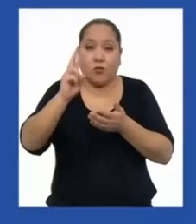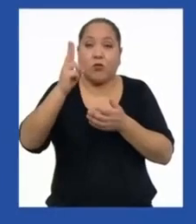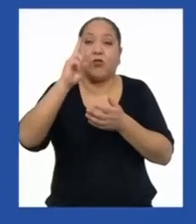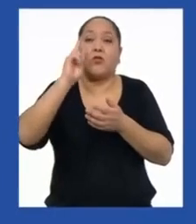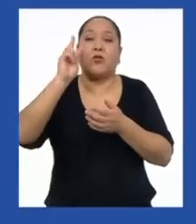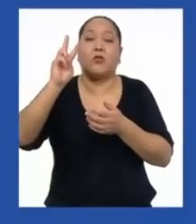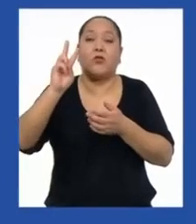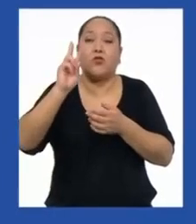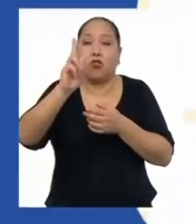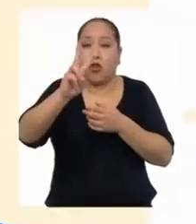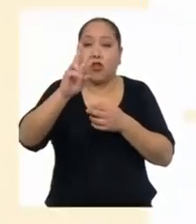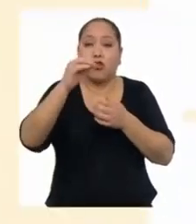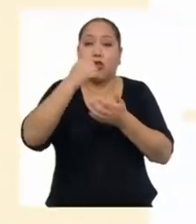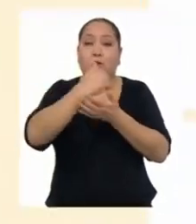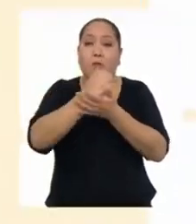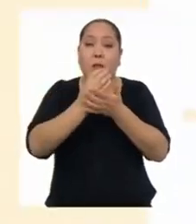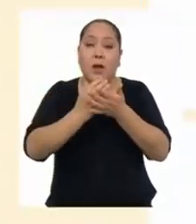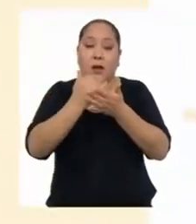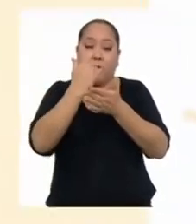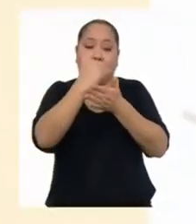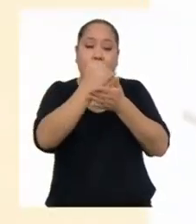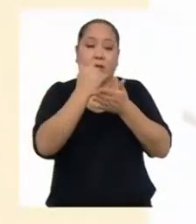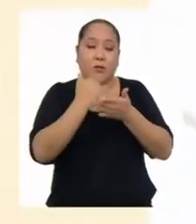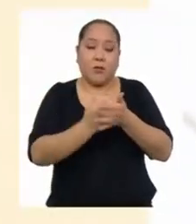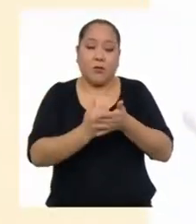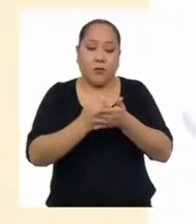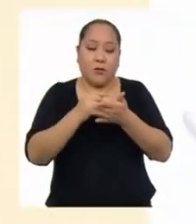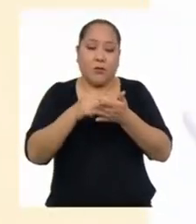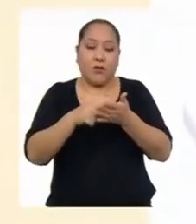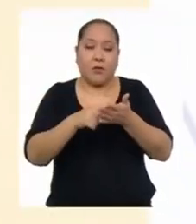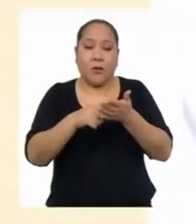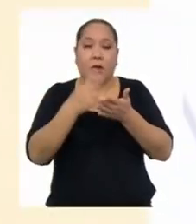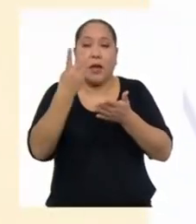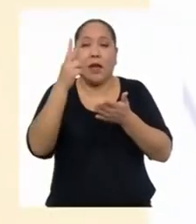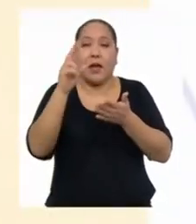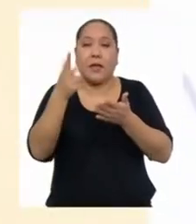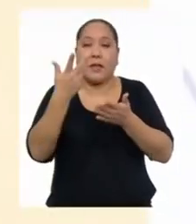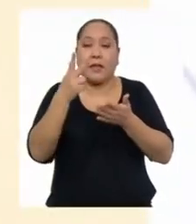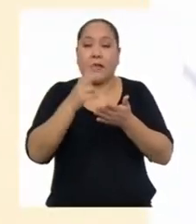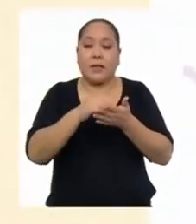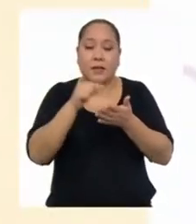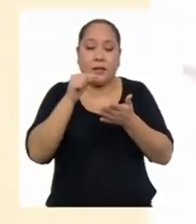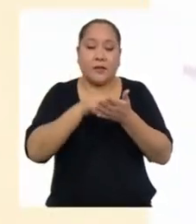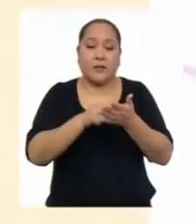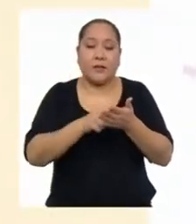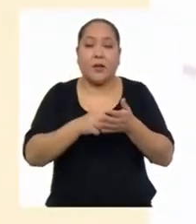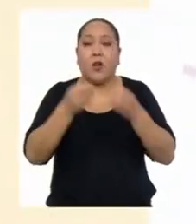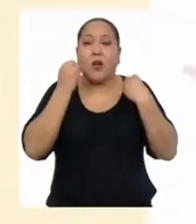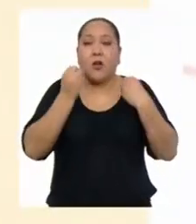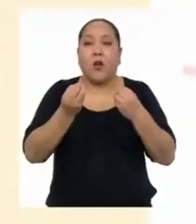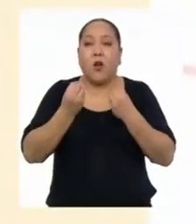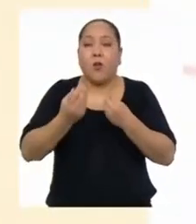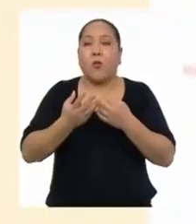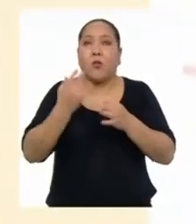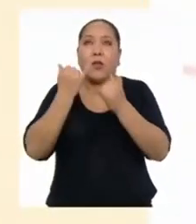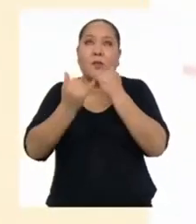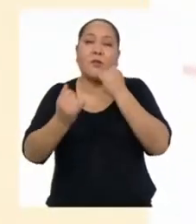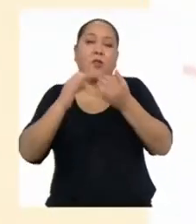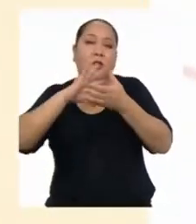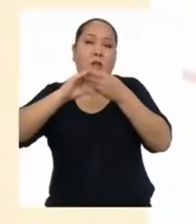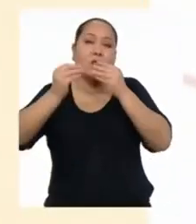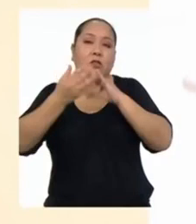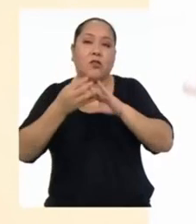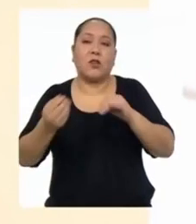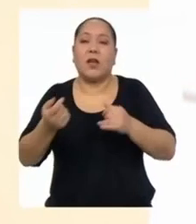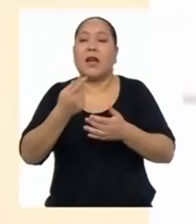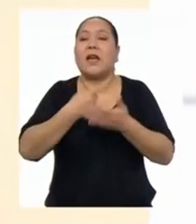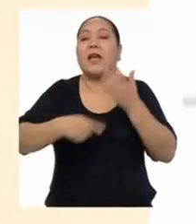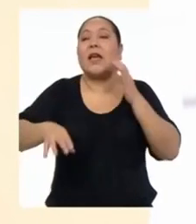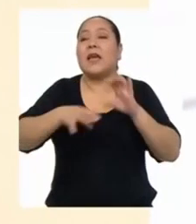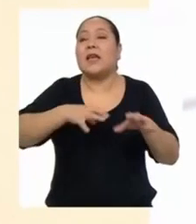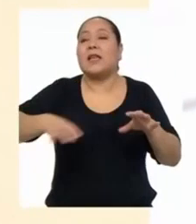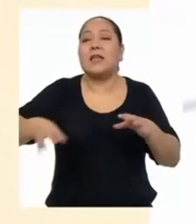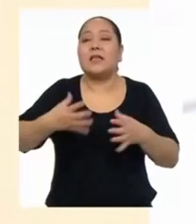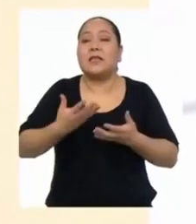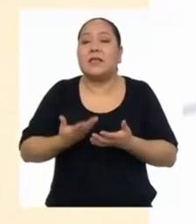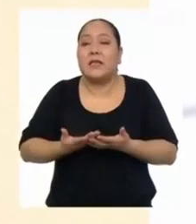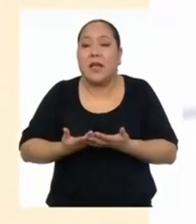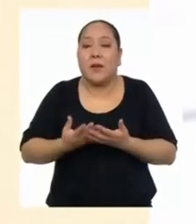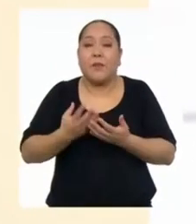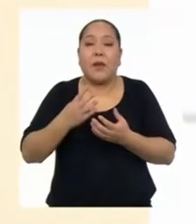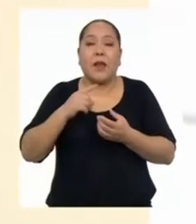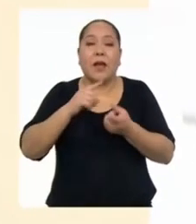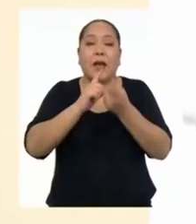fueron? Para el párrafo 3 son estas. ¿Cómo finalizó la historia? ¿Qué hice para cambiar la forma en la que me